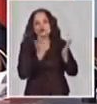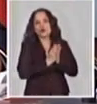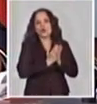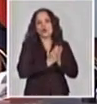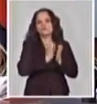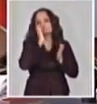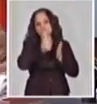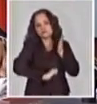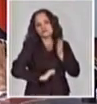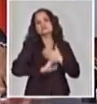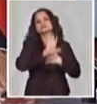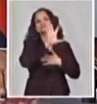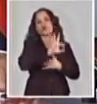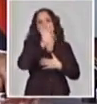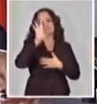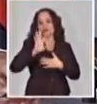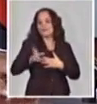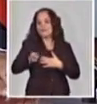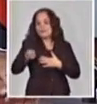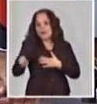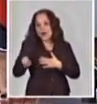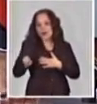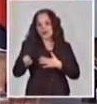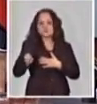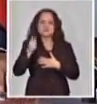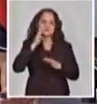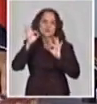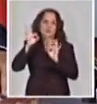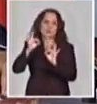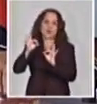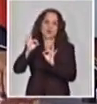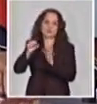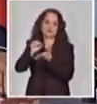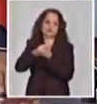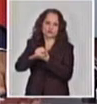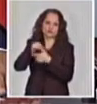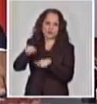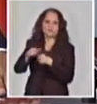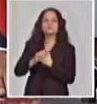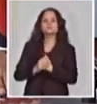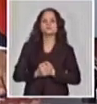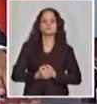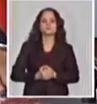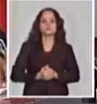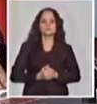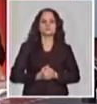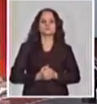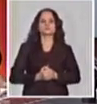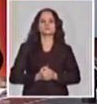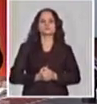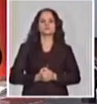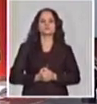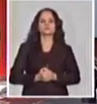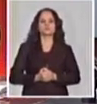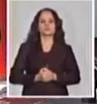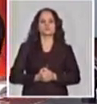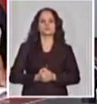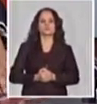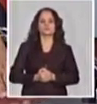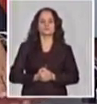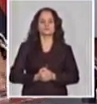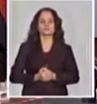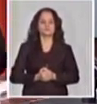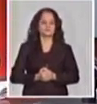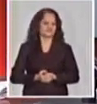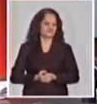un 5% de contribución a la seguridad social. No, no te adelantes, dale para atrás un poquito. Entonces, ¿por